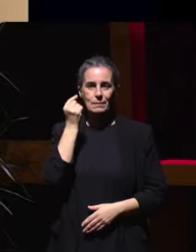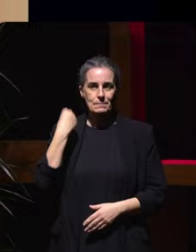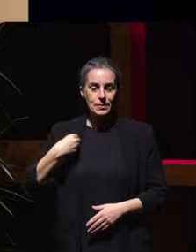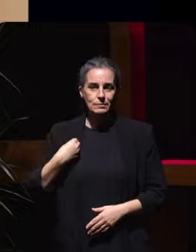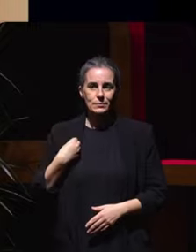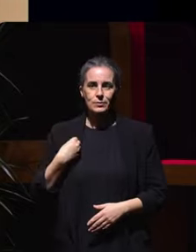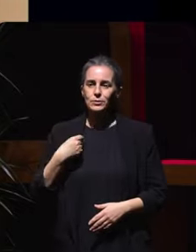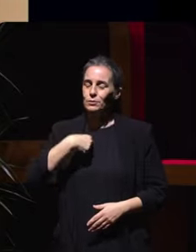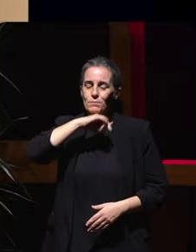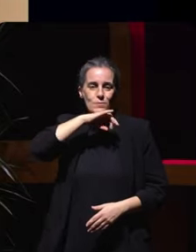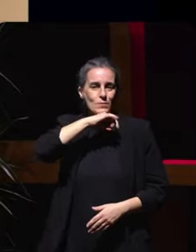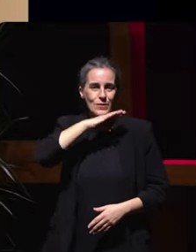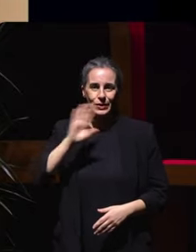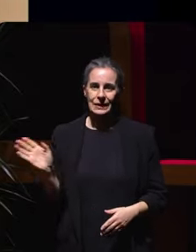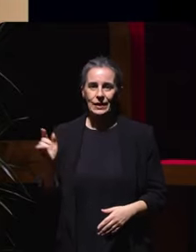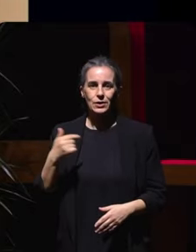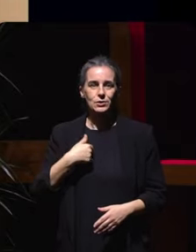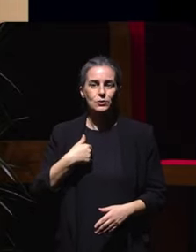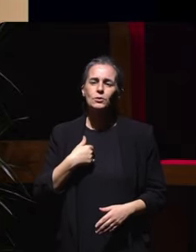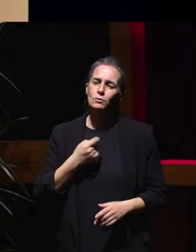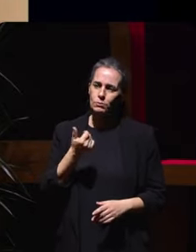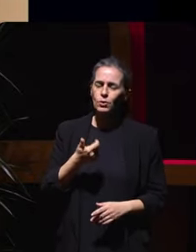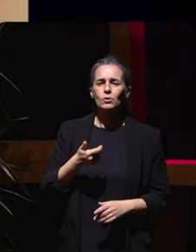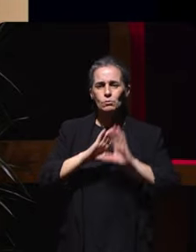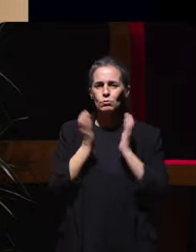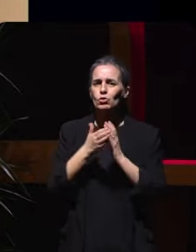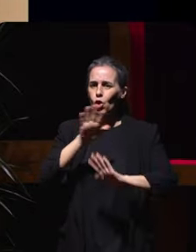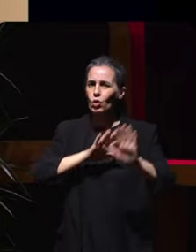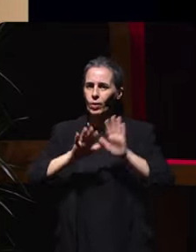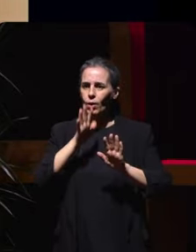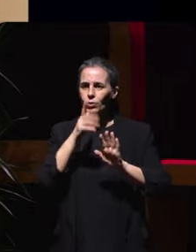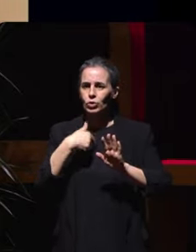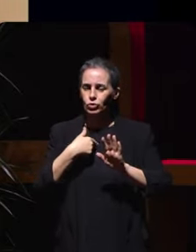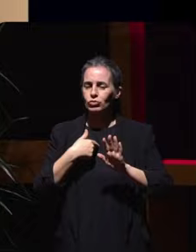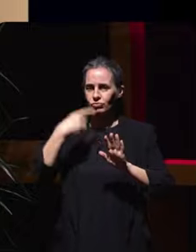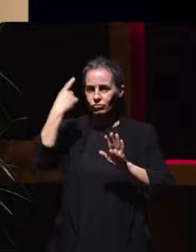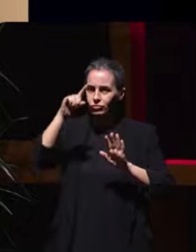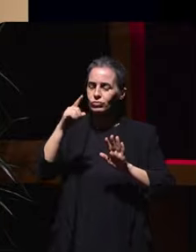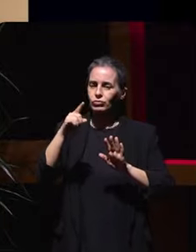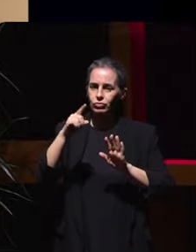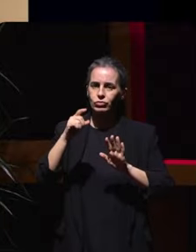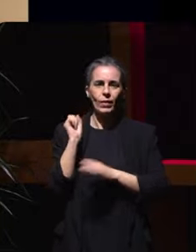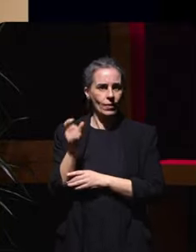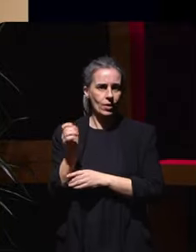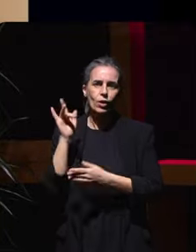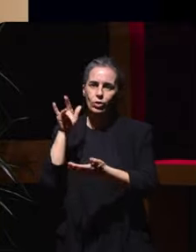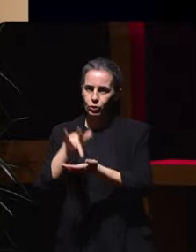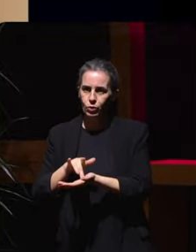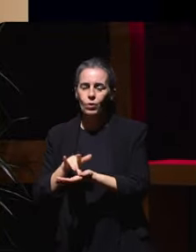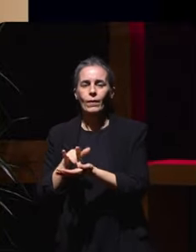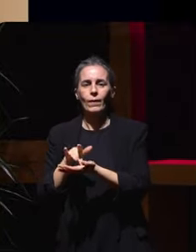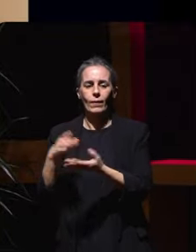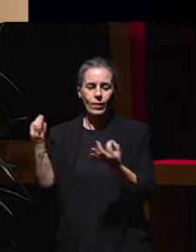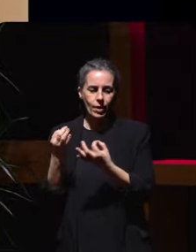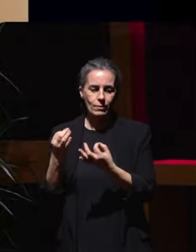Estoy muy, muy, muy, muy contenta. Es cierto que ha sido complicado, porque es algo que yo no venía haciendo de manera asidua, más allá de haber